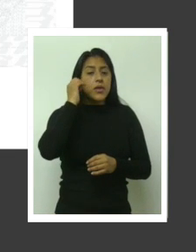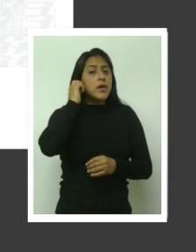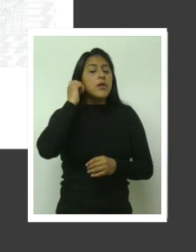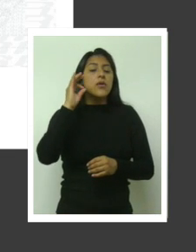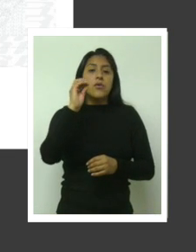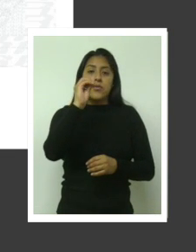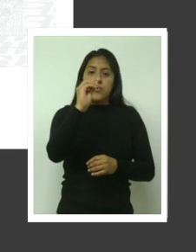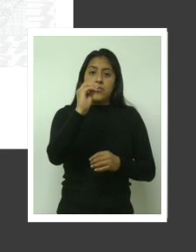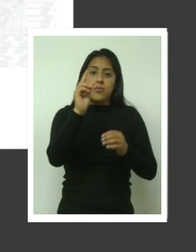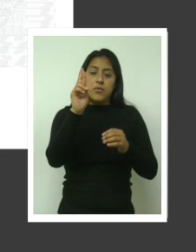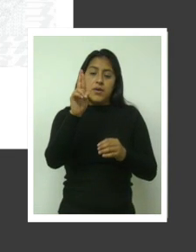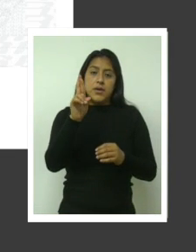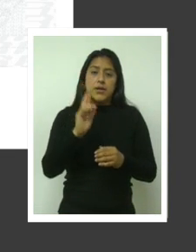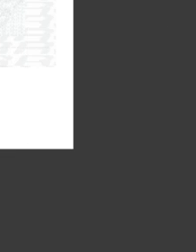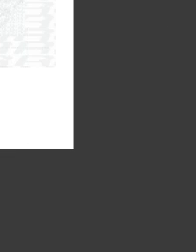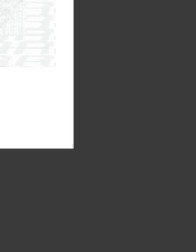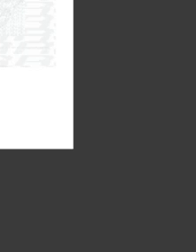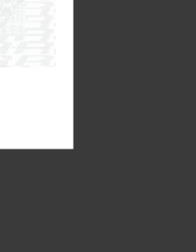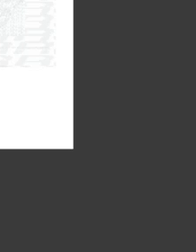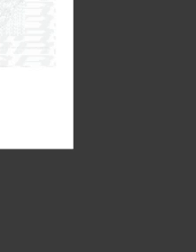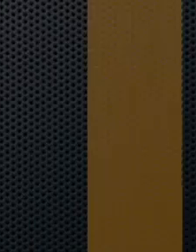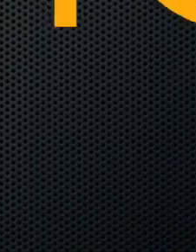posea conectividad a internet.